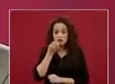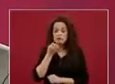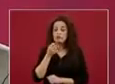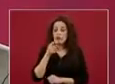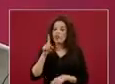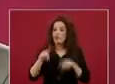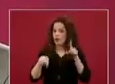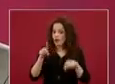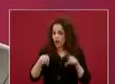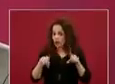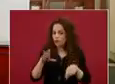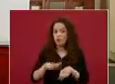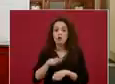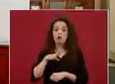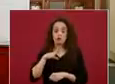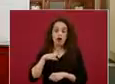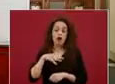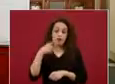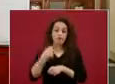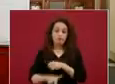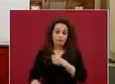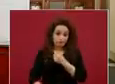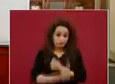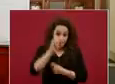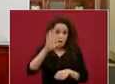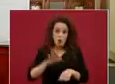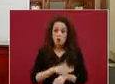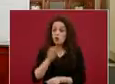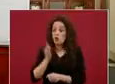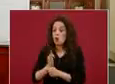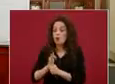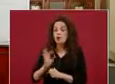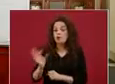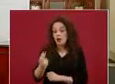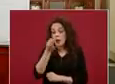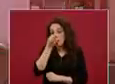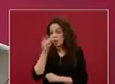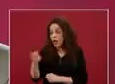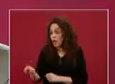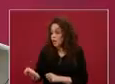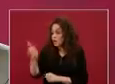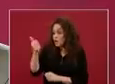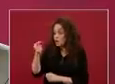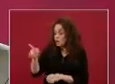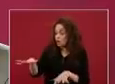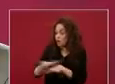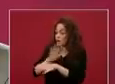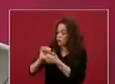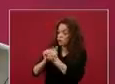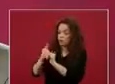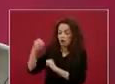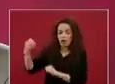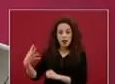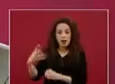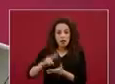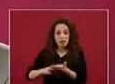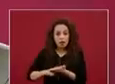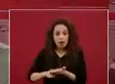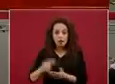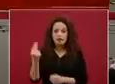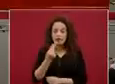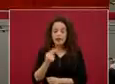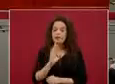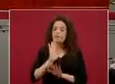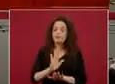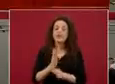los riesgos. Es apenas la primera experiencia de una entidad federativa que pasa a verde. Considero que sería más prudente